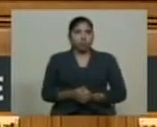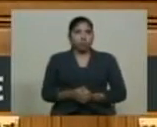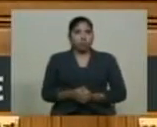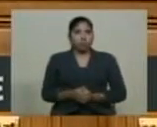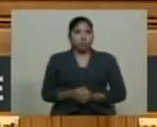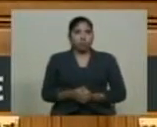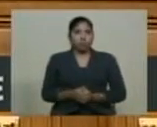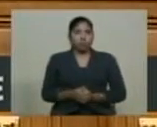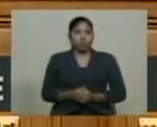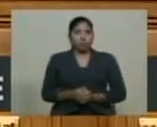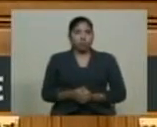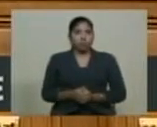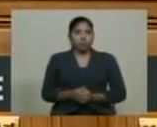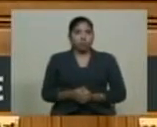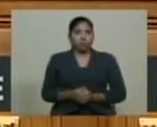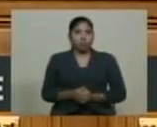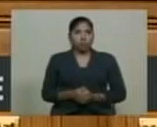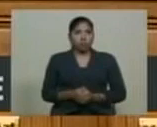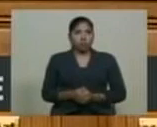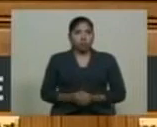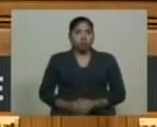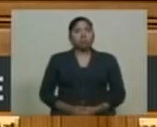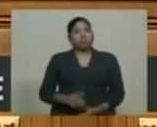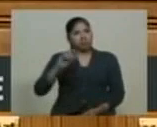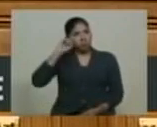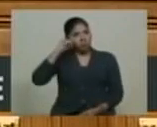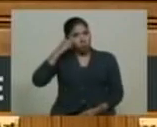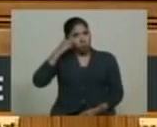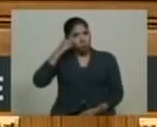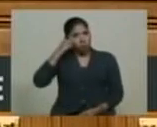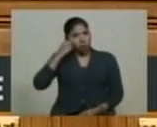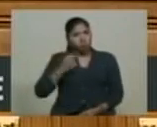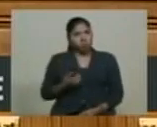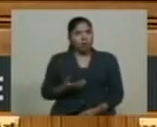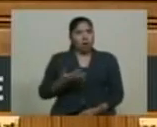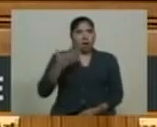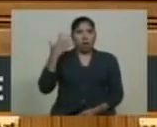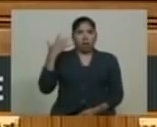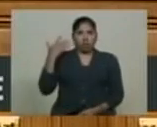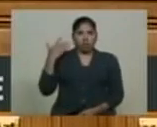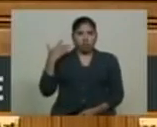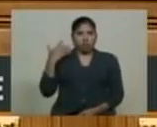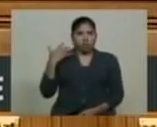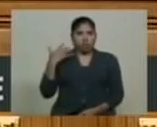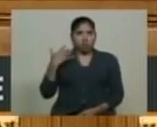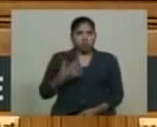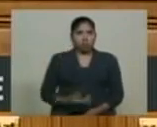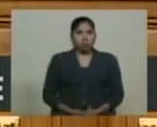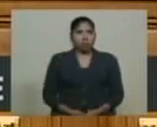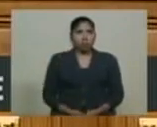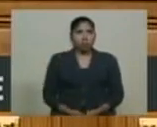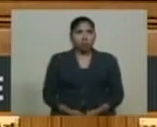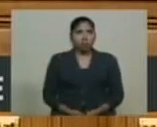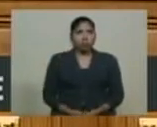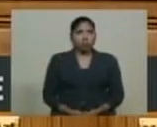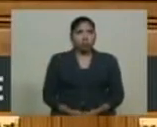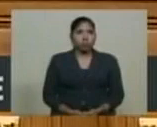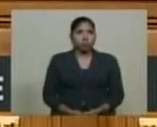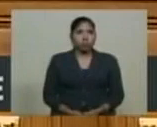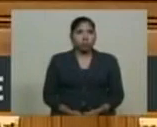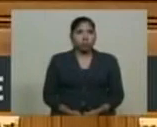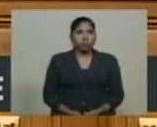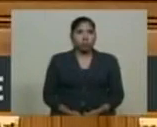profesional, rememoramos los hechos históricos en función y en relación dialéctica con los